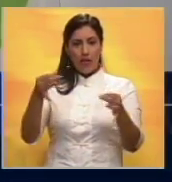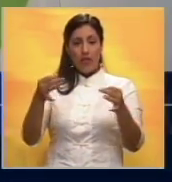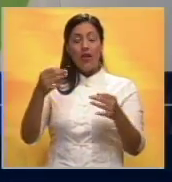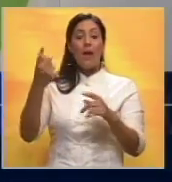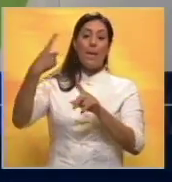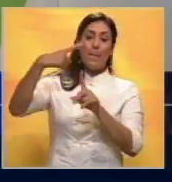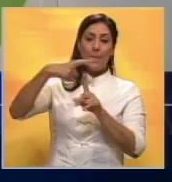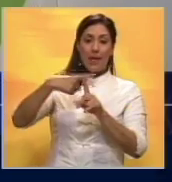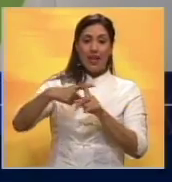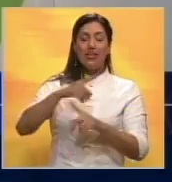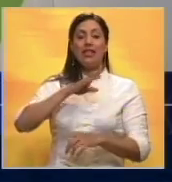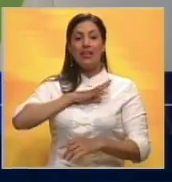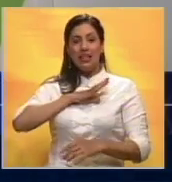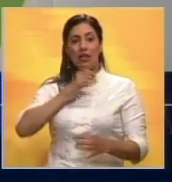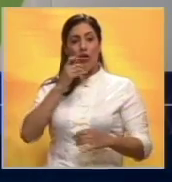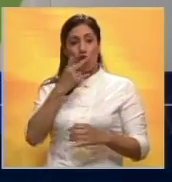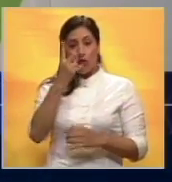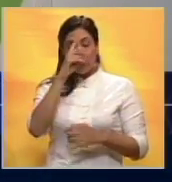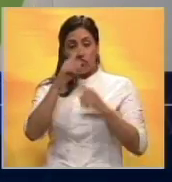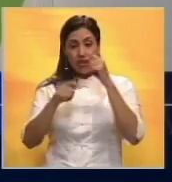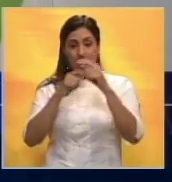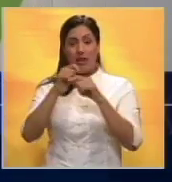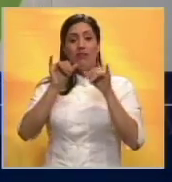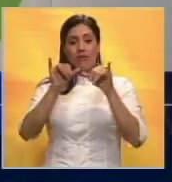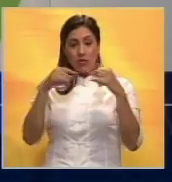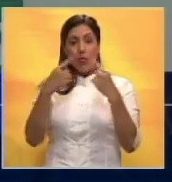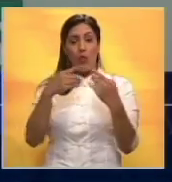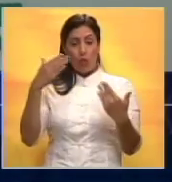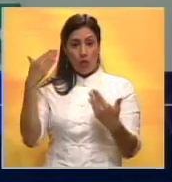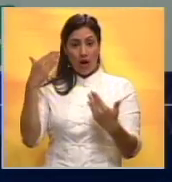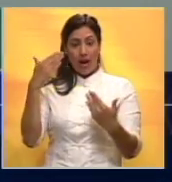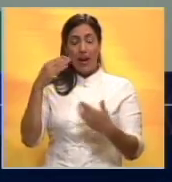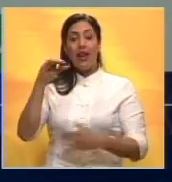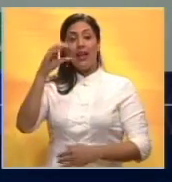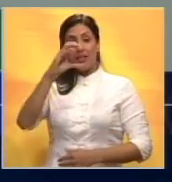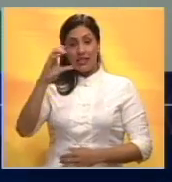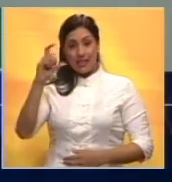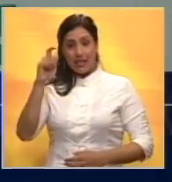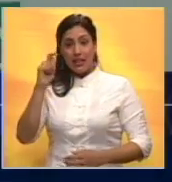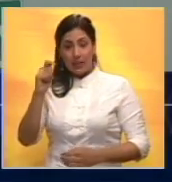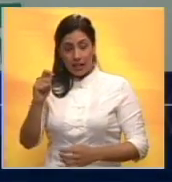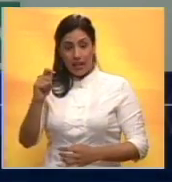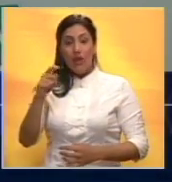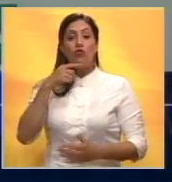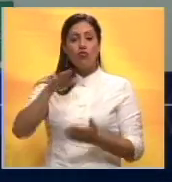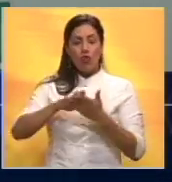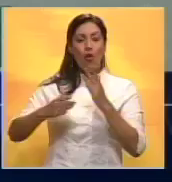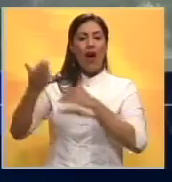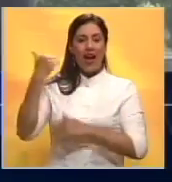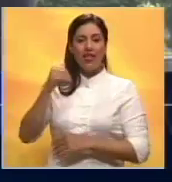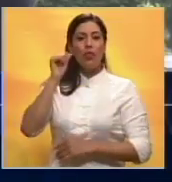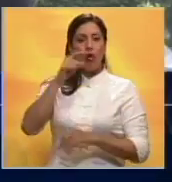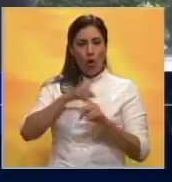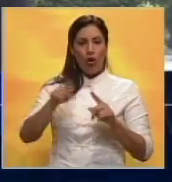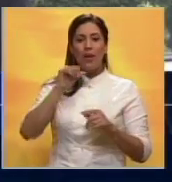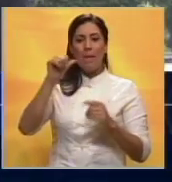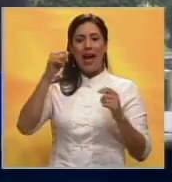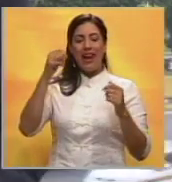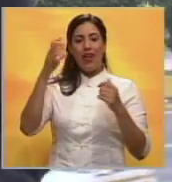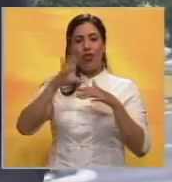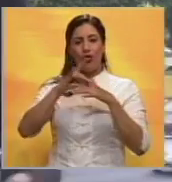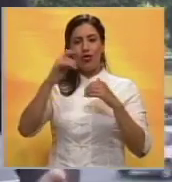adicionalmente se conoció que hace do años en el mismo centro Metropolitano de cirugía estética murió otra mujer por mala